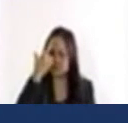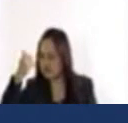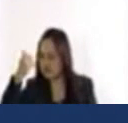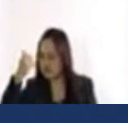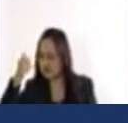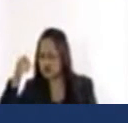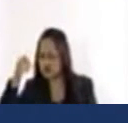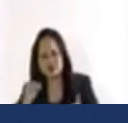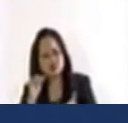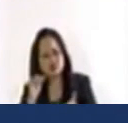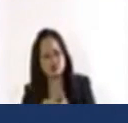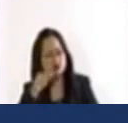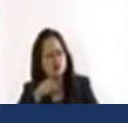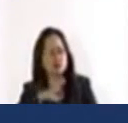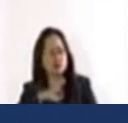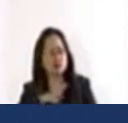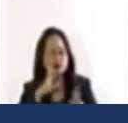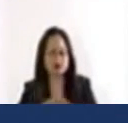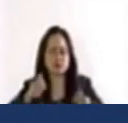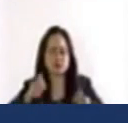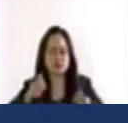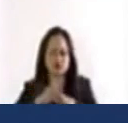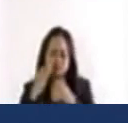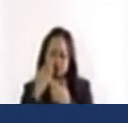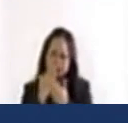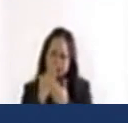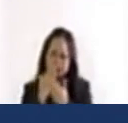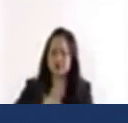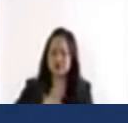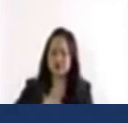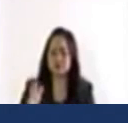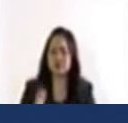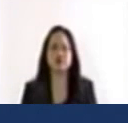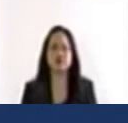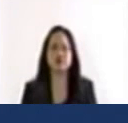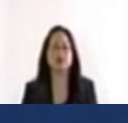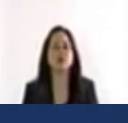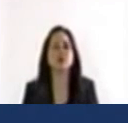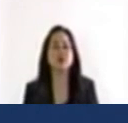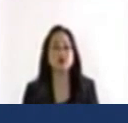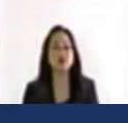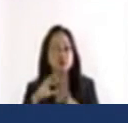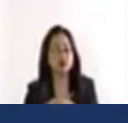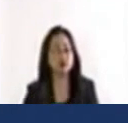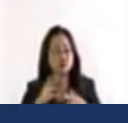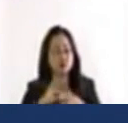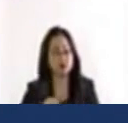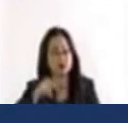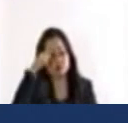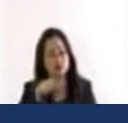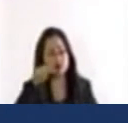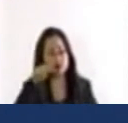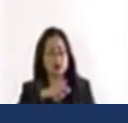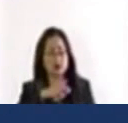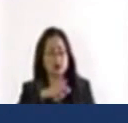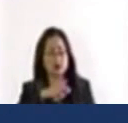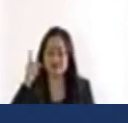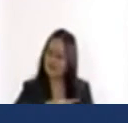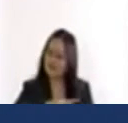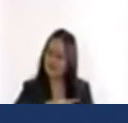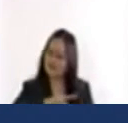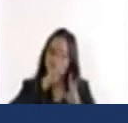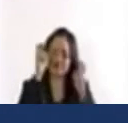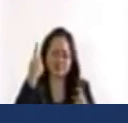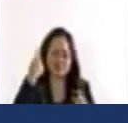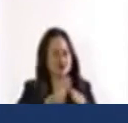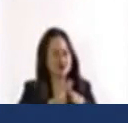el empresario, con el oferente del trabajo, en esta etapa de conciliación que se da ante un instituto, que es